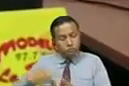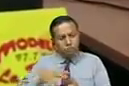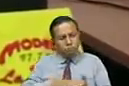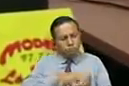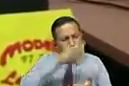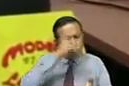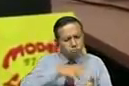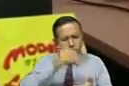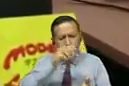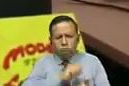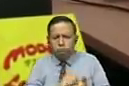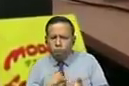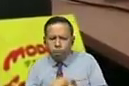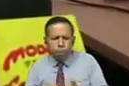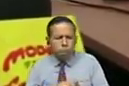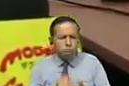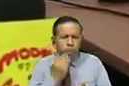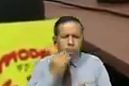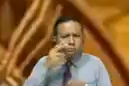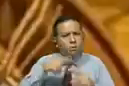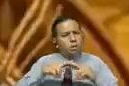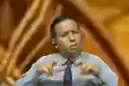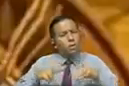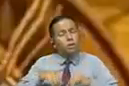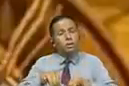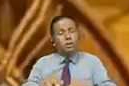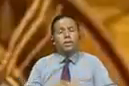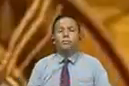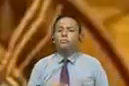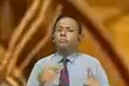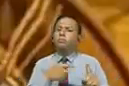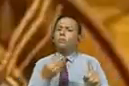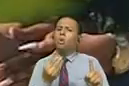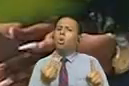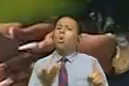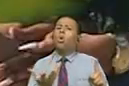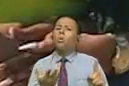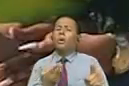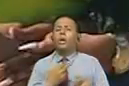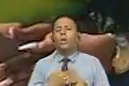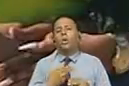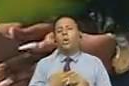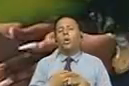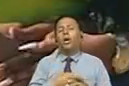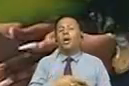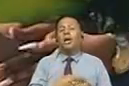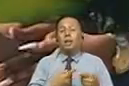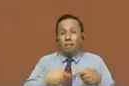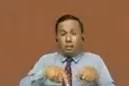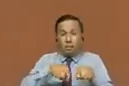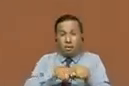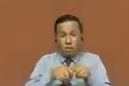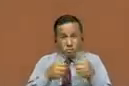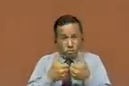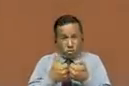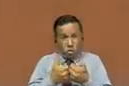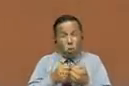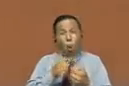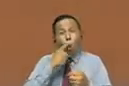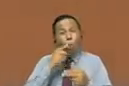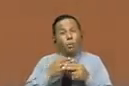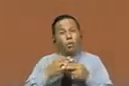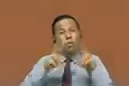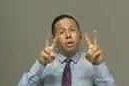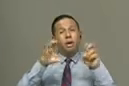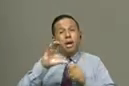de información para lograr esclarecer este hecho delictivo. La joven era conocida como la novia de Adrián Mero, alias El Capi, detenido el 7 de abril de